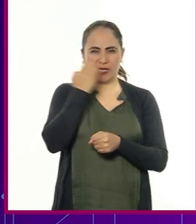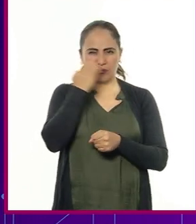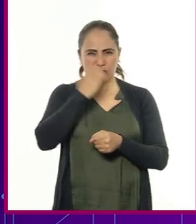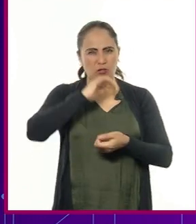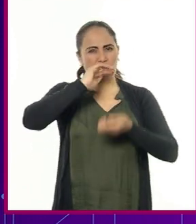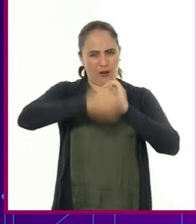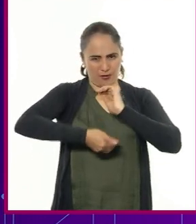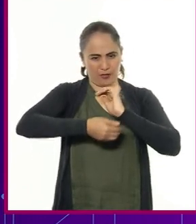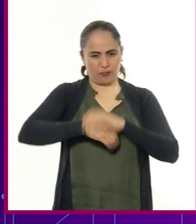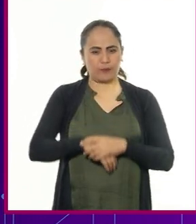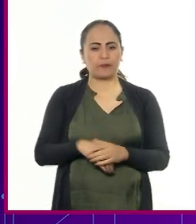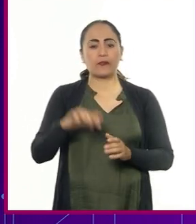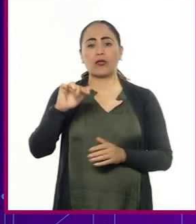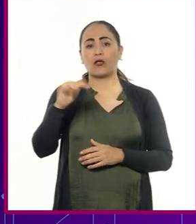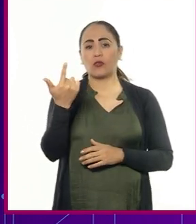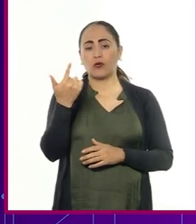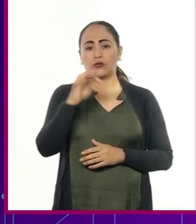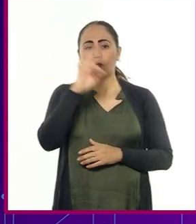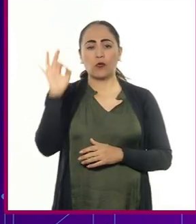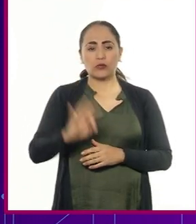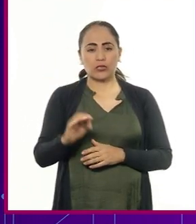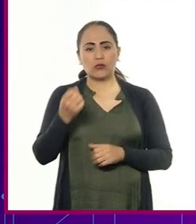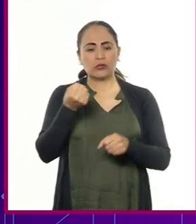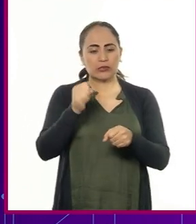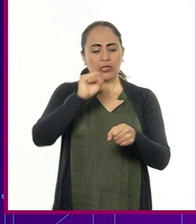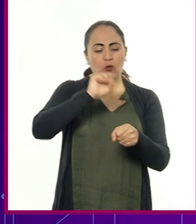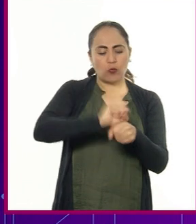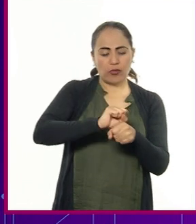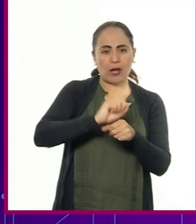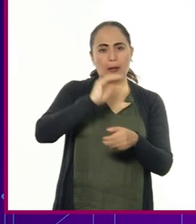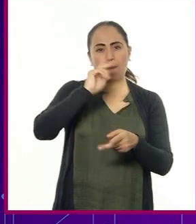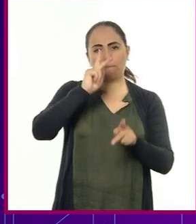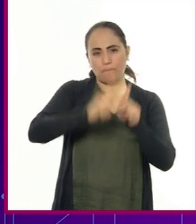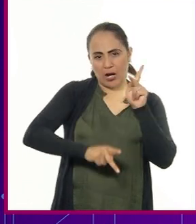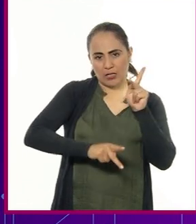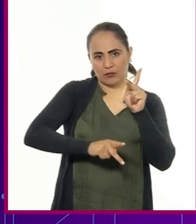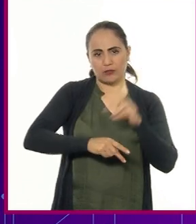el 12% tiene la secundaria incompleta. El